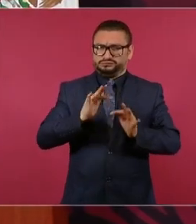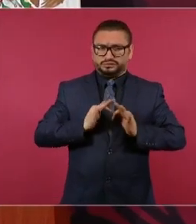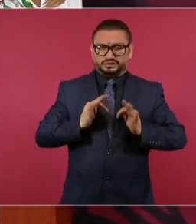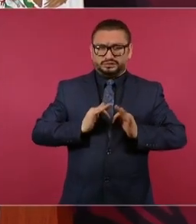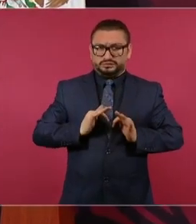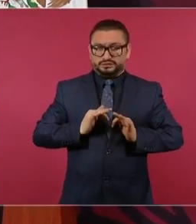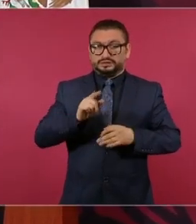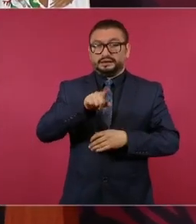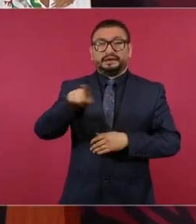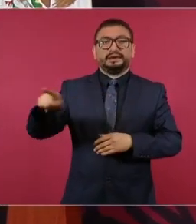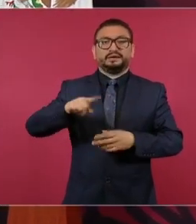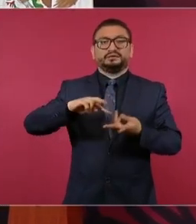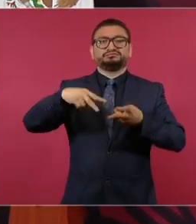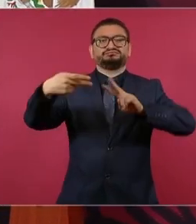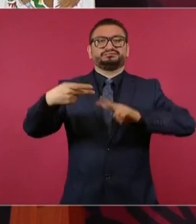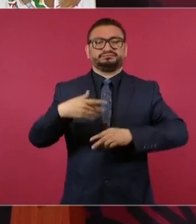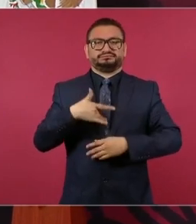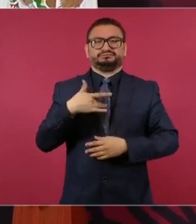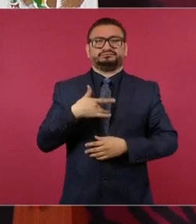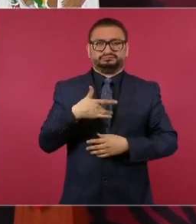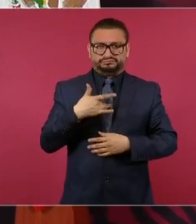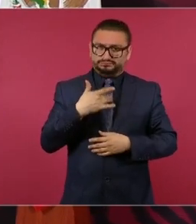Al contrario,